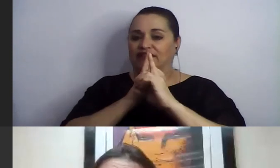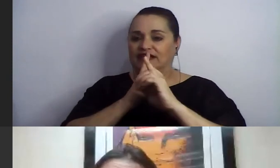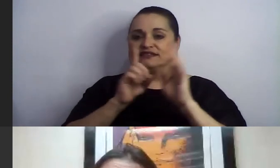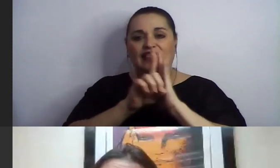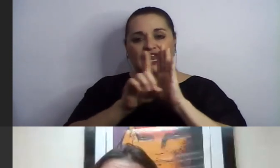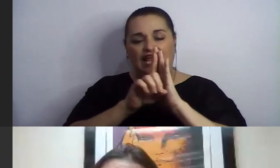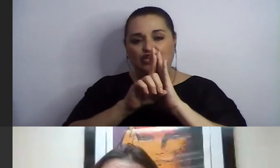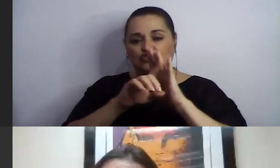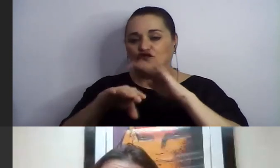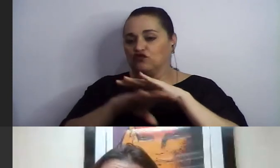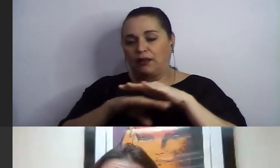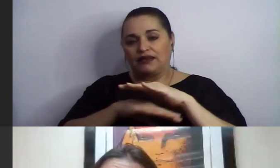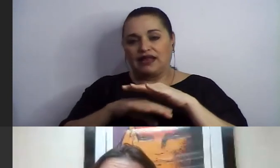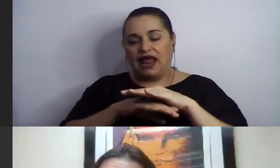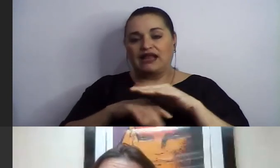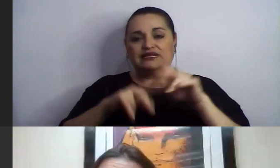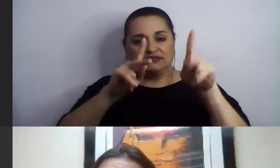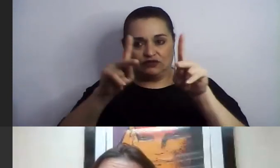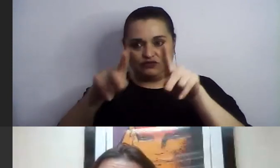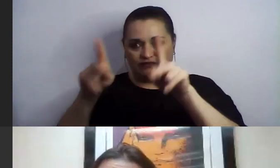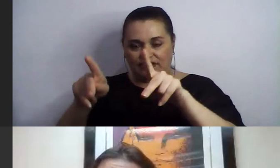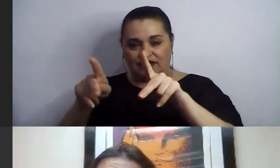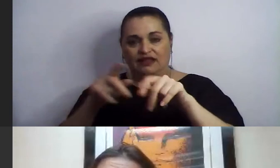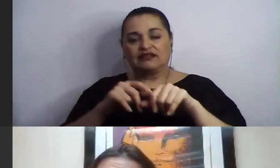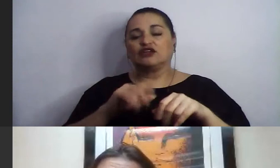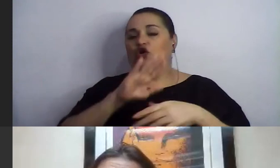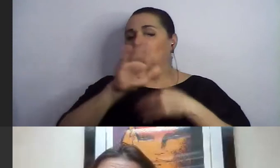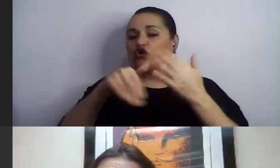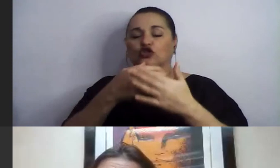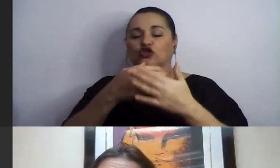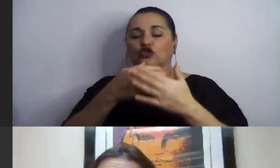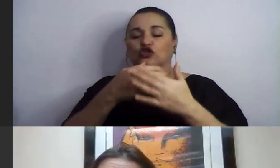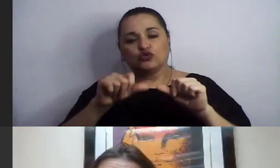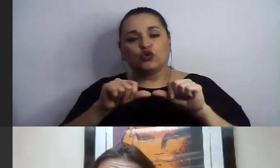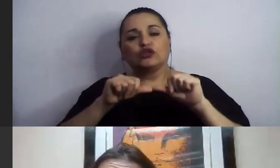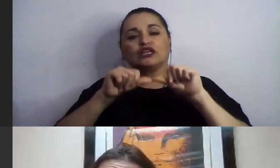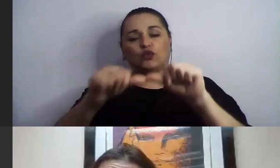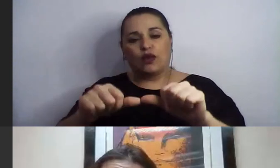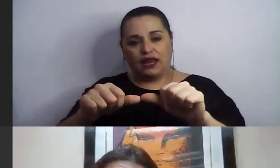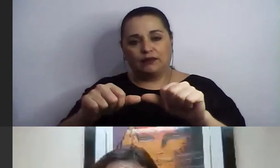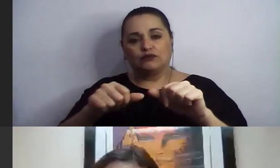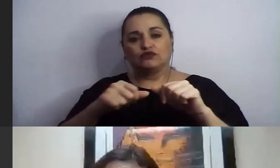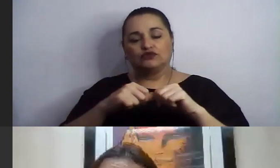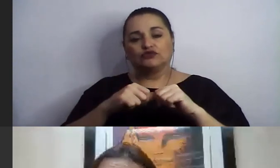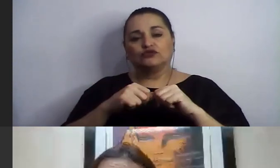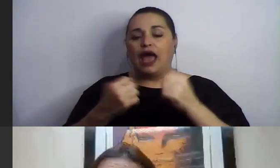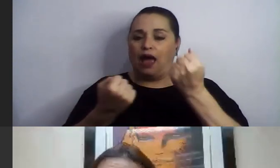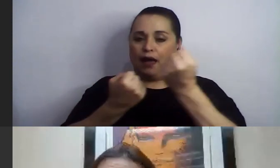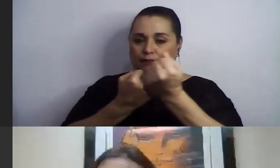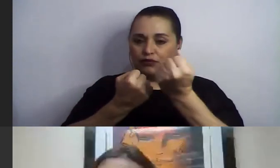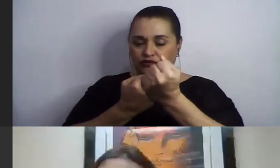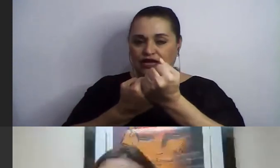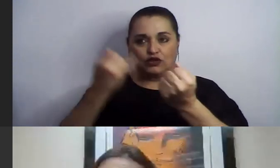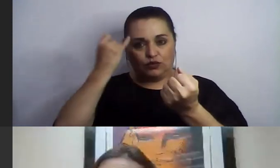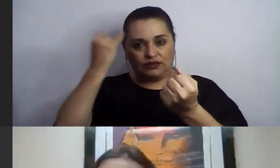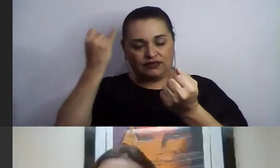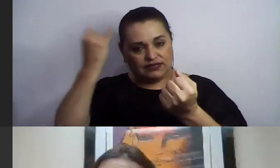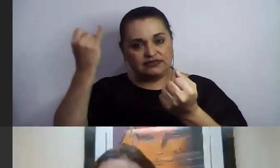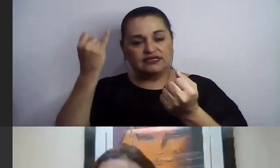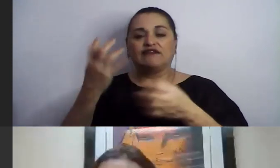fundamentales de las y los habitantes así que con todo gusto continuaremos pues apoyando esta iniciativa